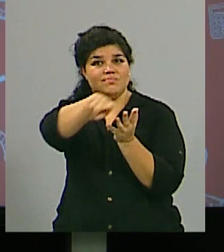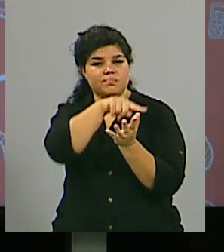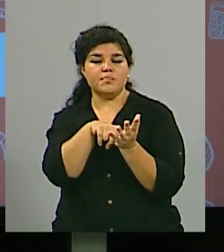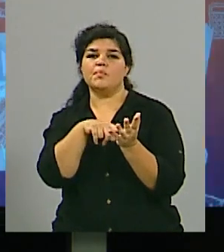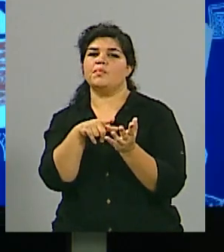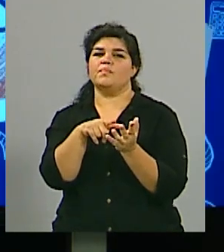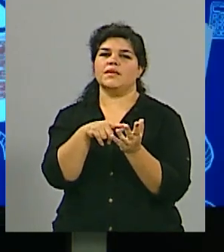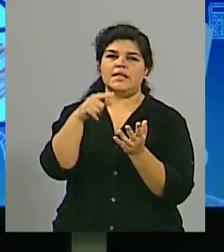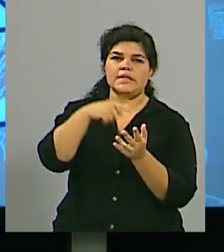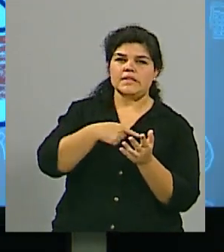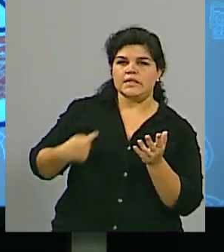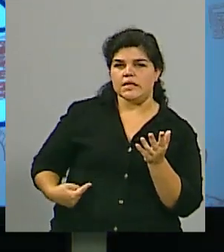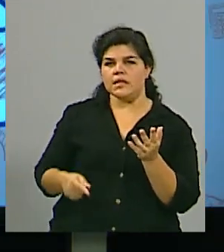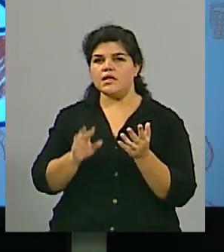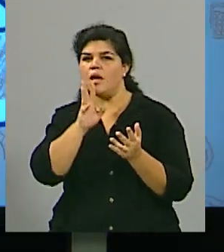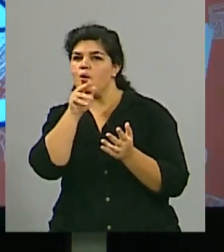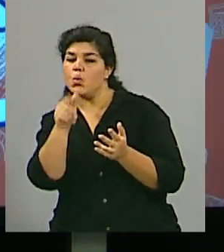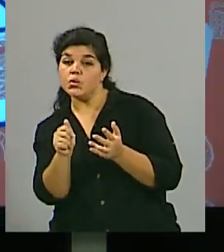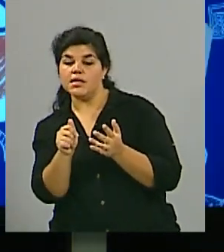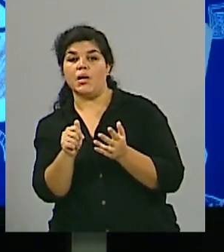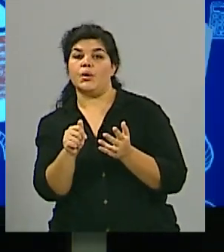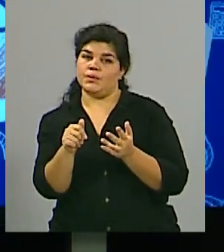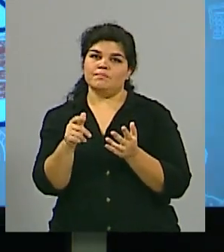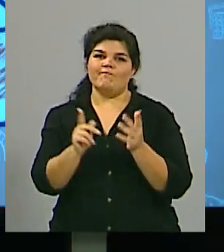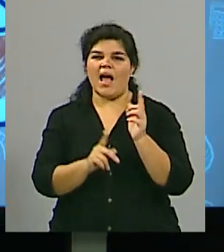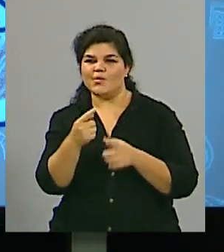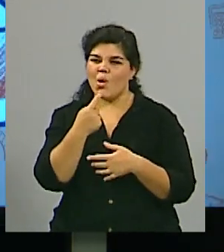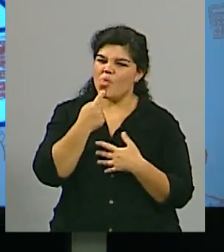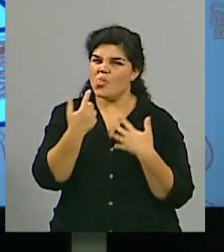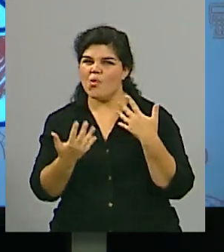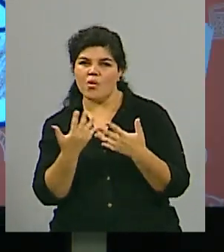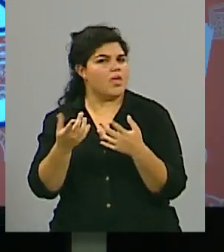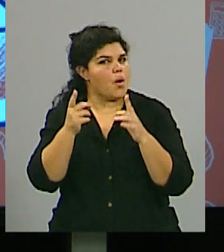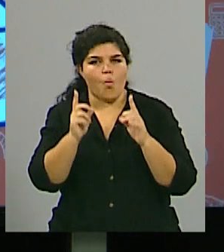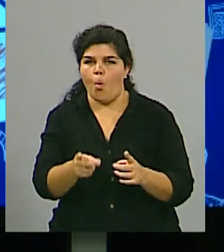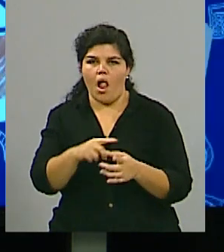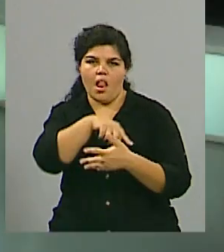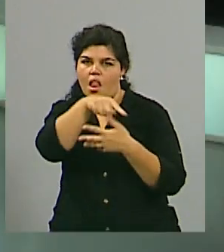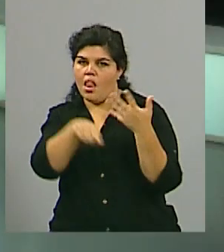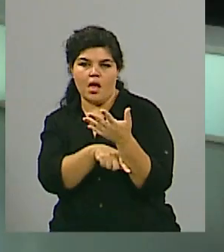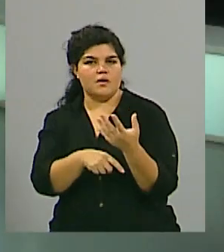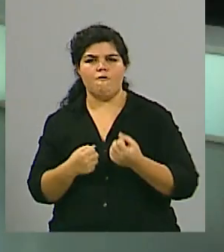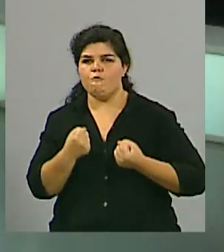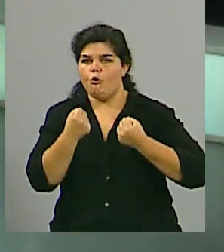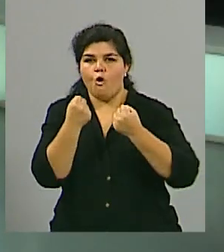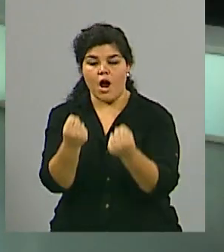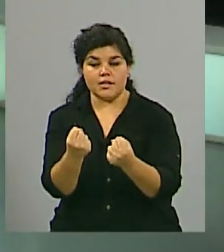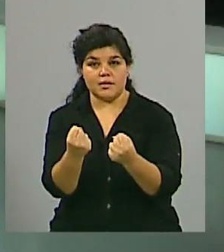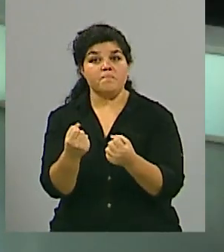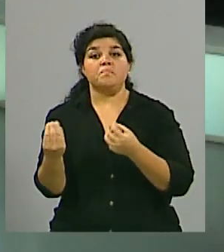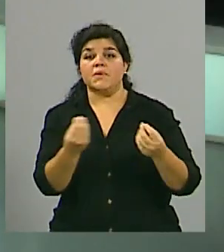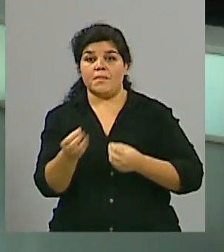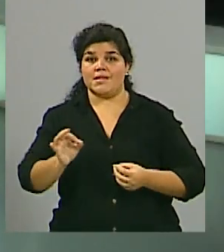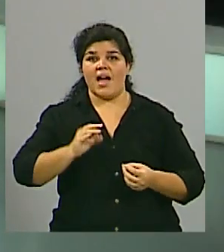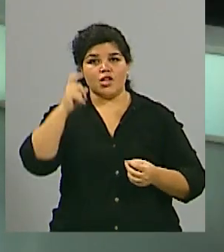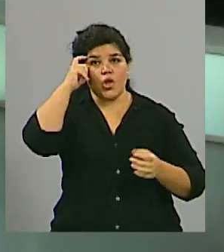de China y de Rusia, pero son países ubicados en ese espectro en términos económicos que en esos 10 años lograron posicionarse de